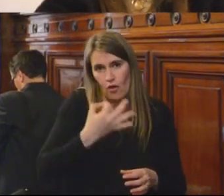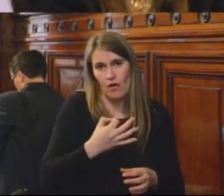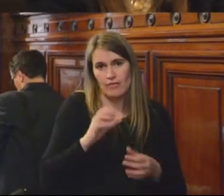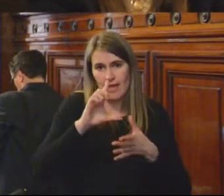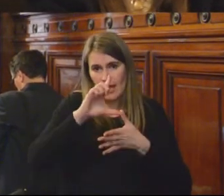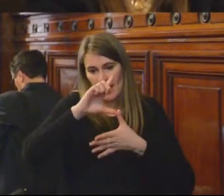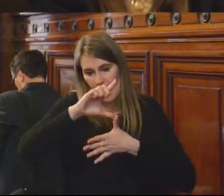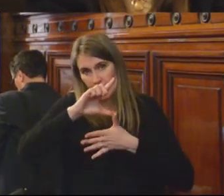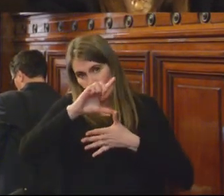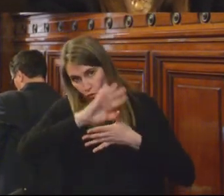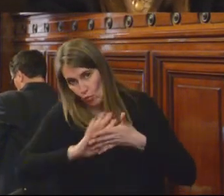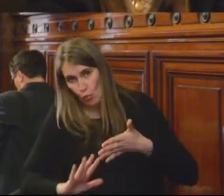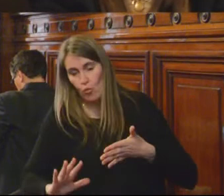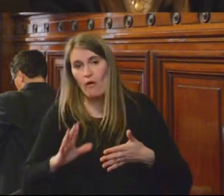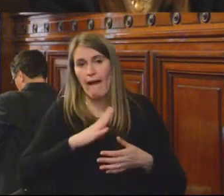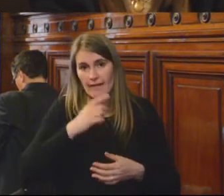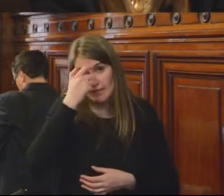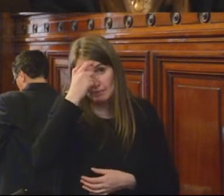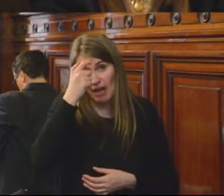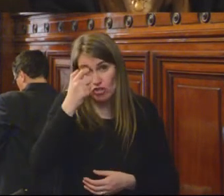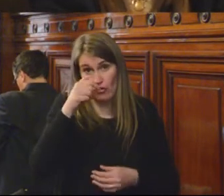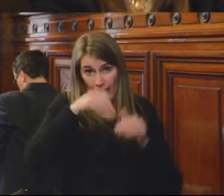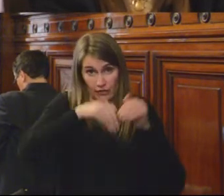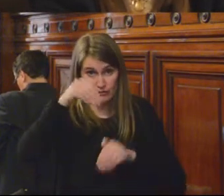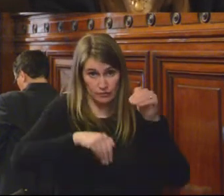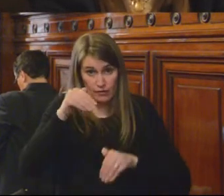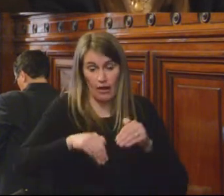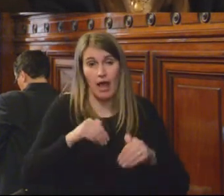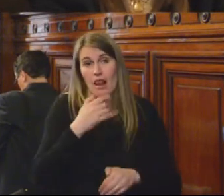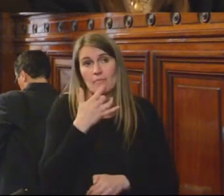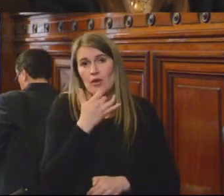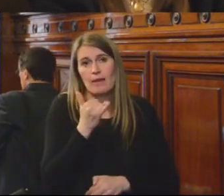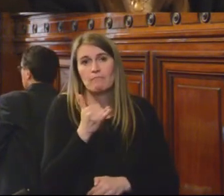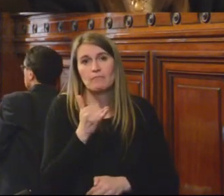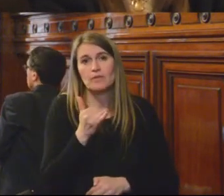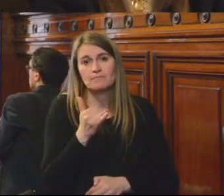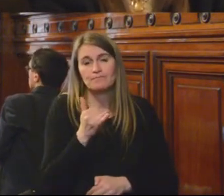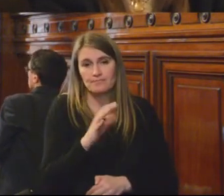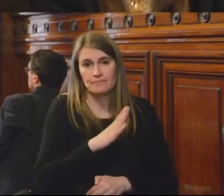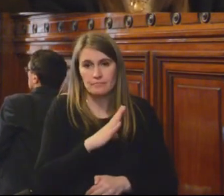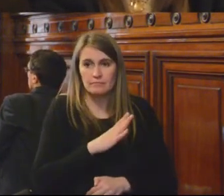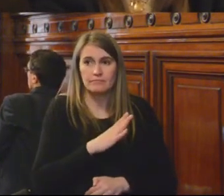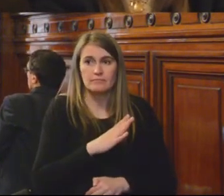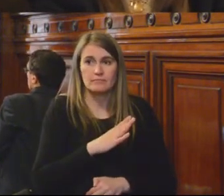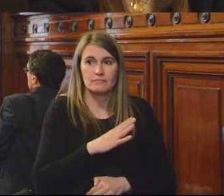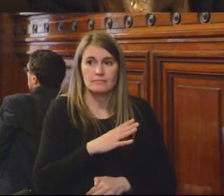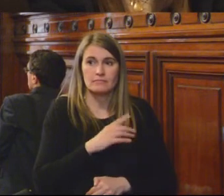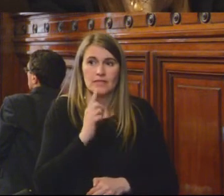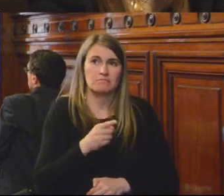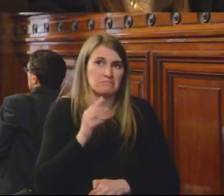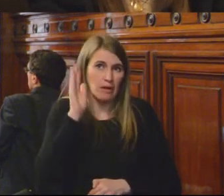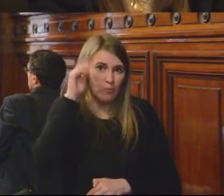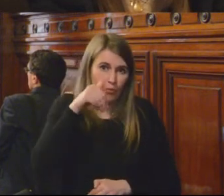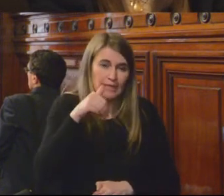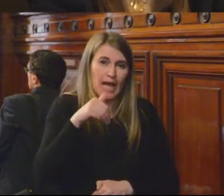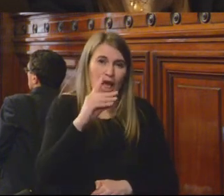que incluye expertos electorales, por ejemplo, de la República Dominicana, El